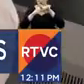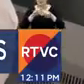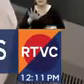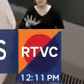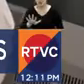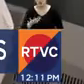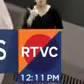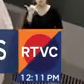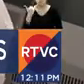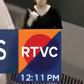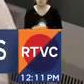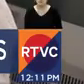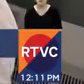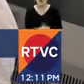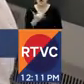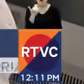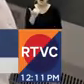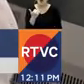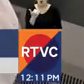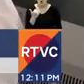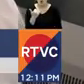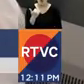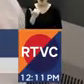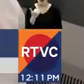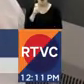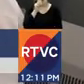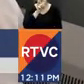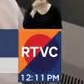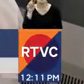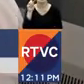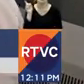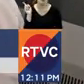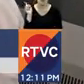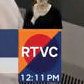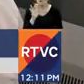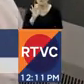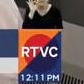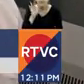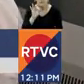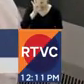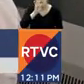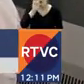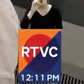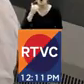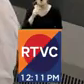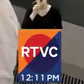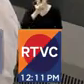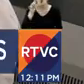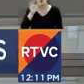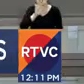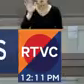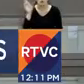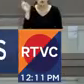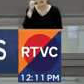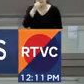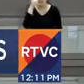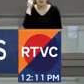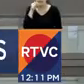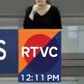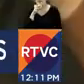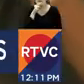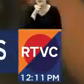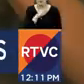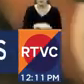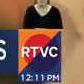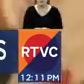certificadas. Tenemos solamente la asistencia de 11 unidades de glóbulos rojos en esta nevera. Aunque no